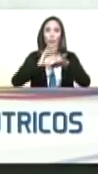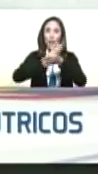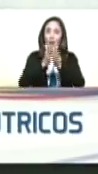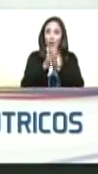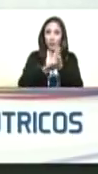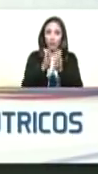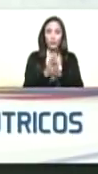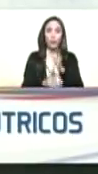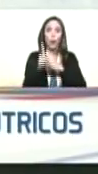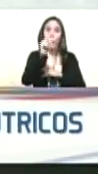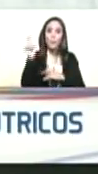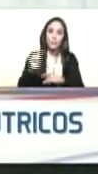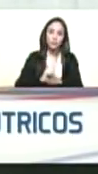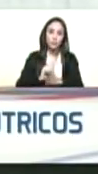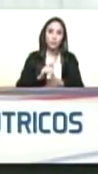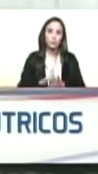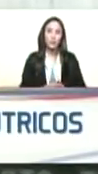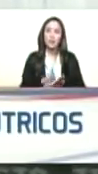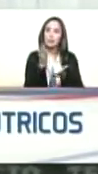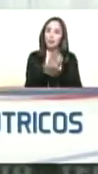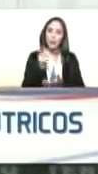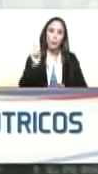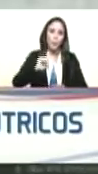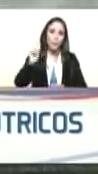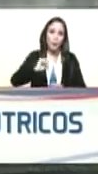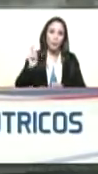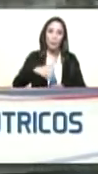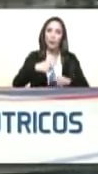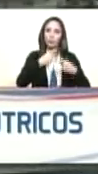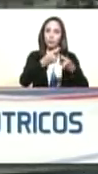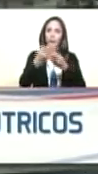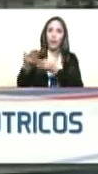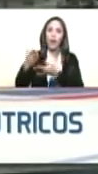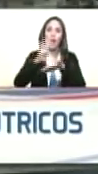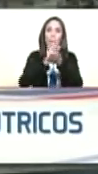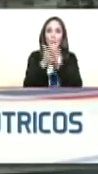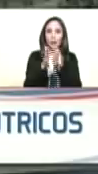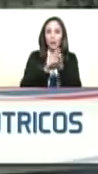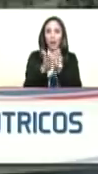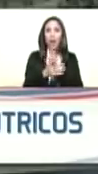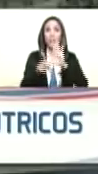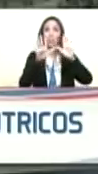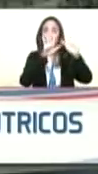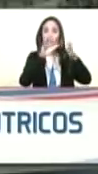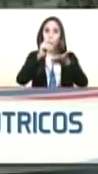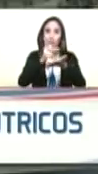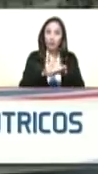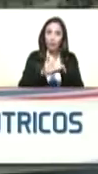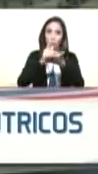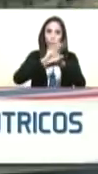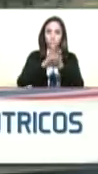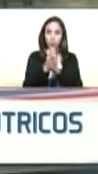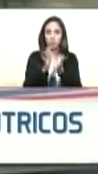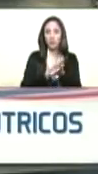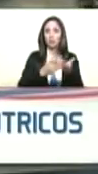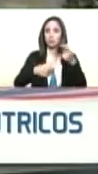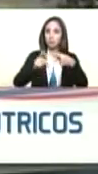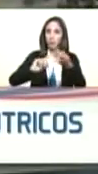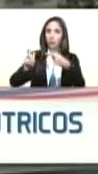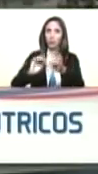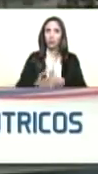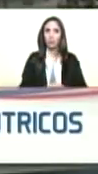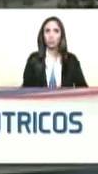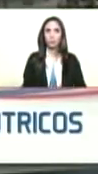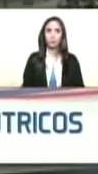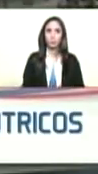como nos lo enseñó Chávez, el Punto y Círculo, cumpliendo con nuestro pueblo, para que sea nuestro pueblo también el defensor de las empresas del